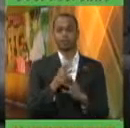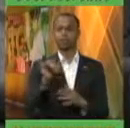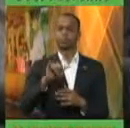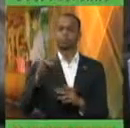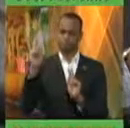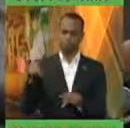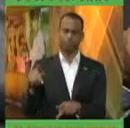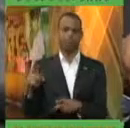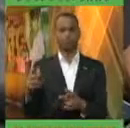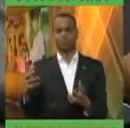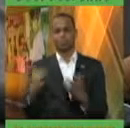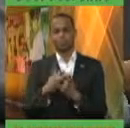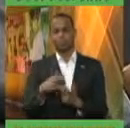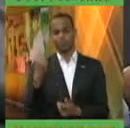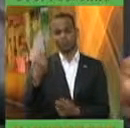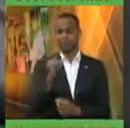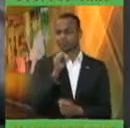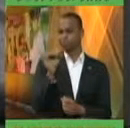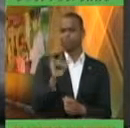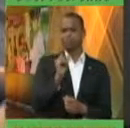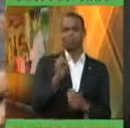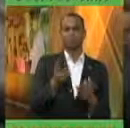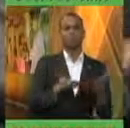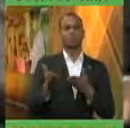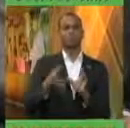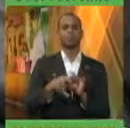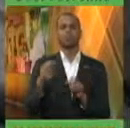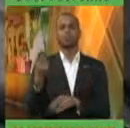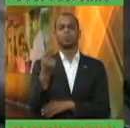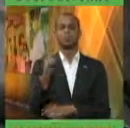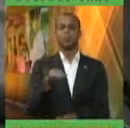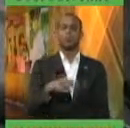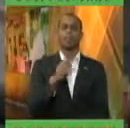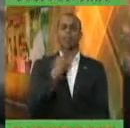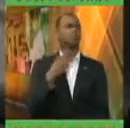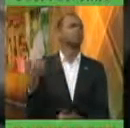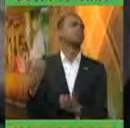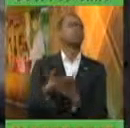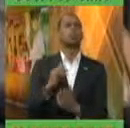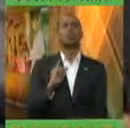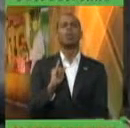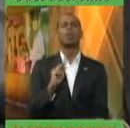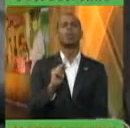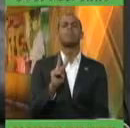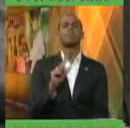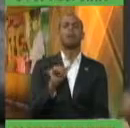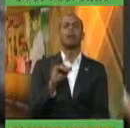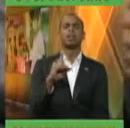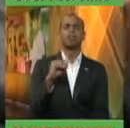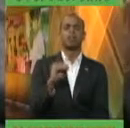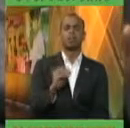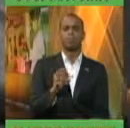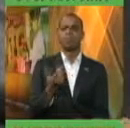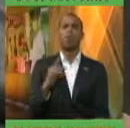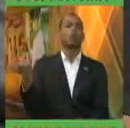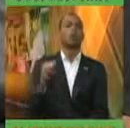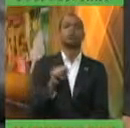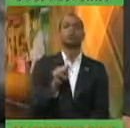lenguaje no lo mismo que el servidor del hotel les diga aquí llega un inválido vamos a atender inválido o el